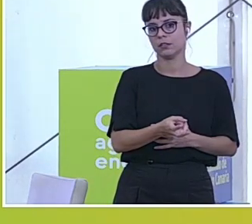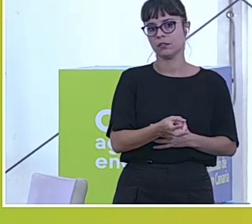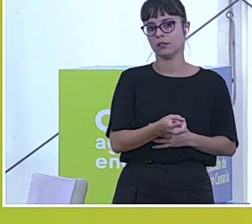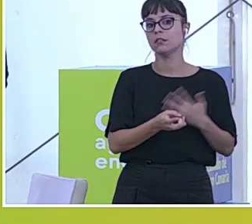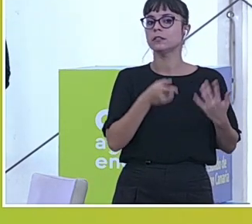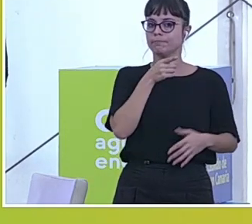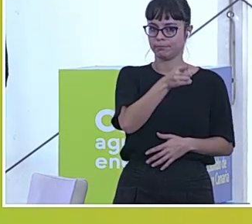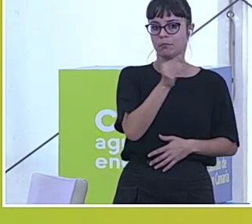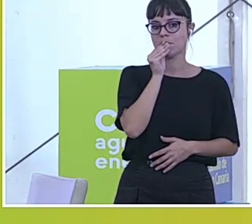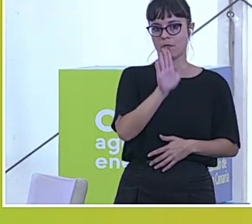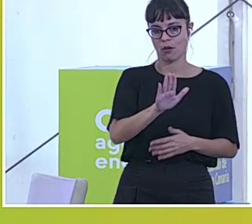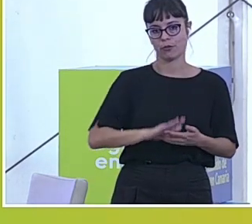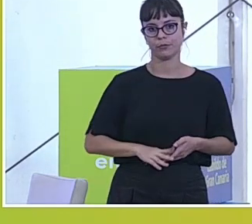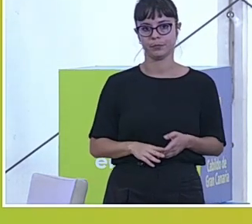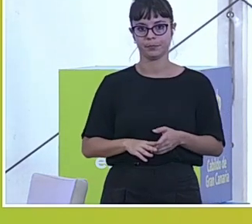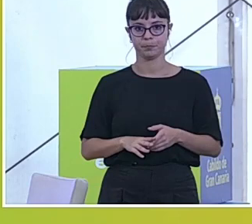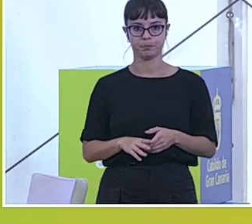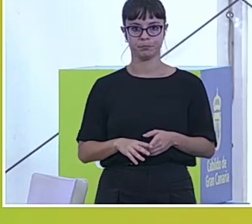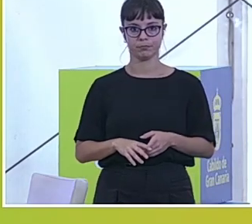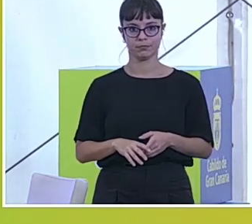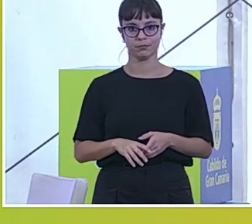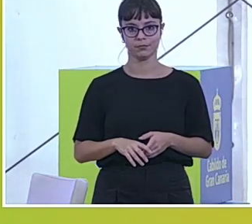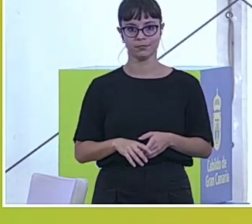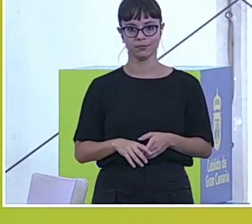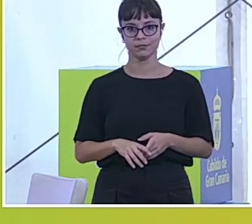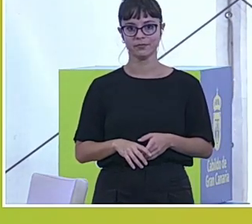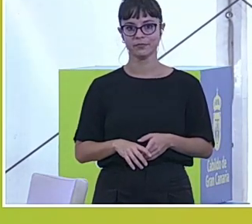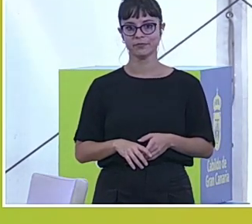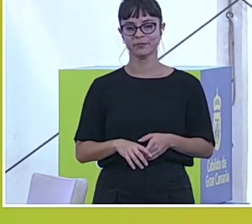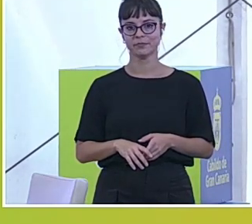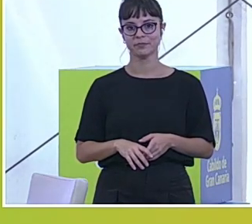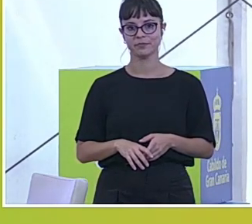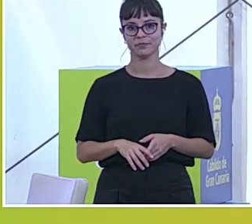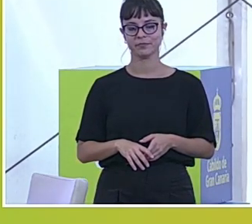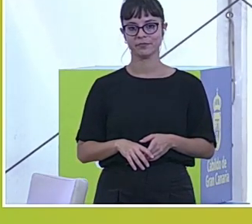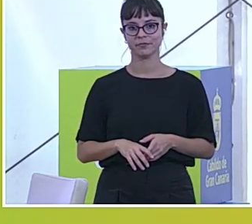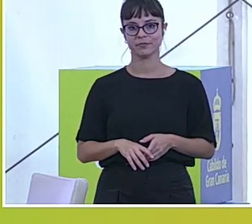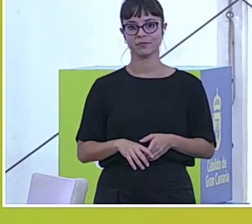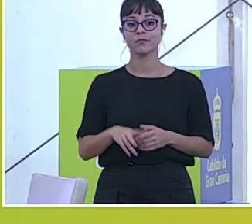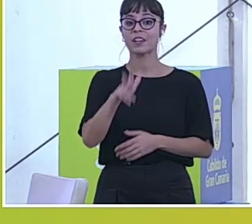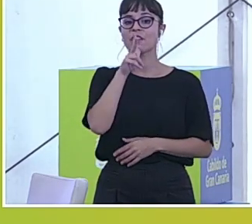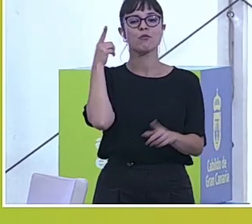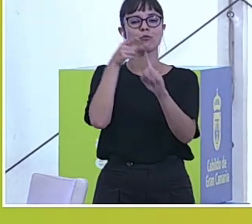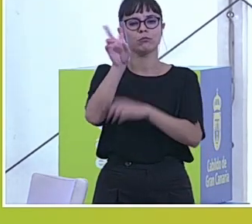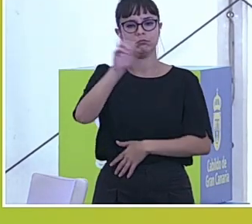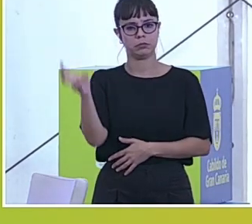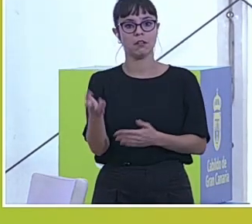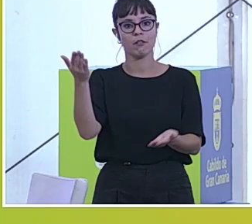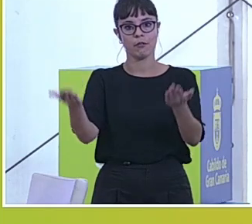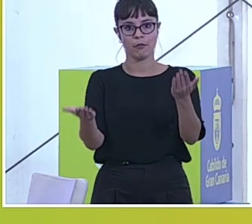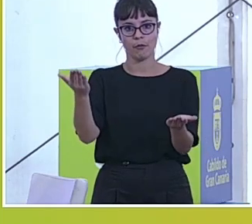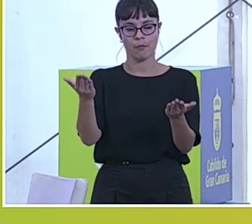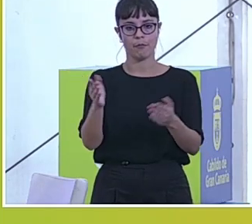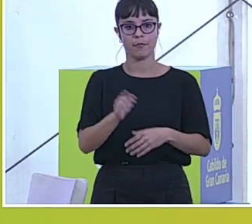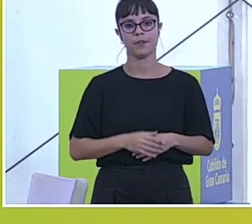óptimo, ¿vale?, económico, ¿vale? Aquí tenemos una comparación de los distintos usos de hidrógeno, ¿vale?, y el precio